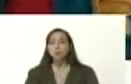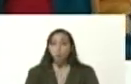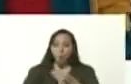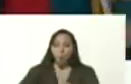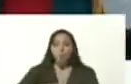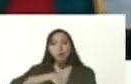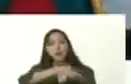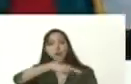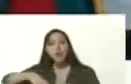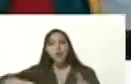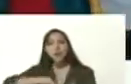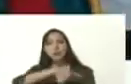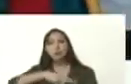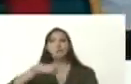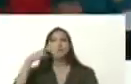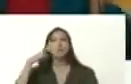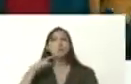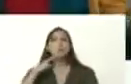Bolivariana.